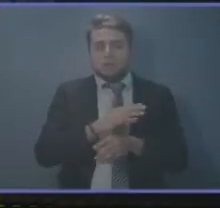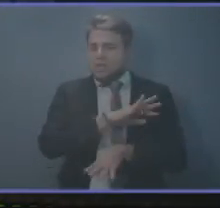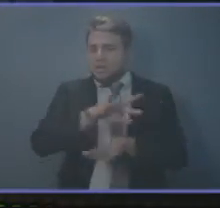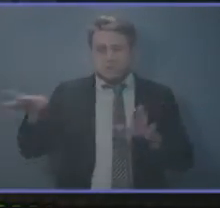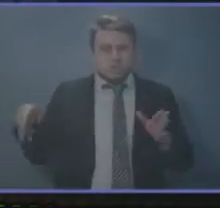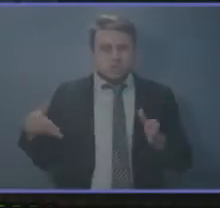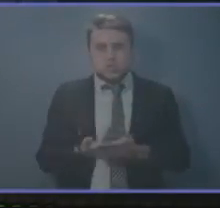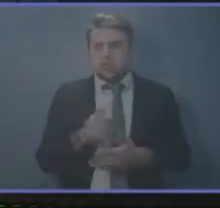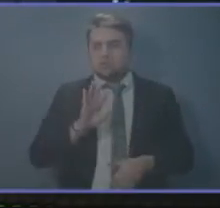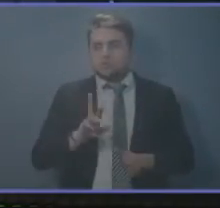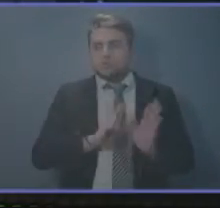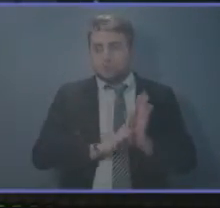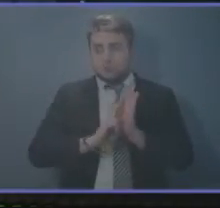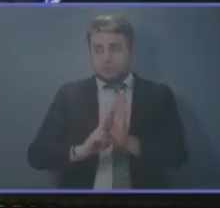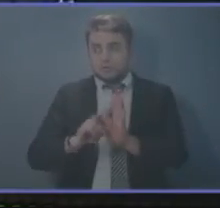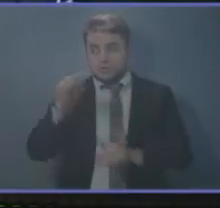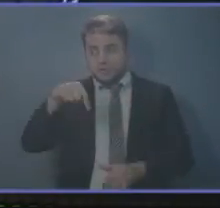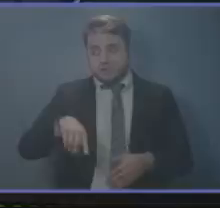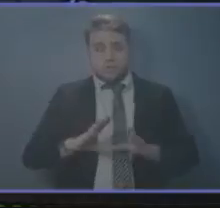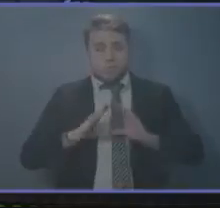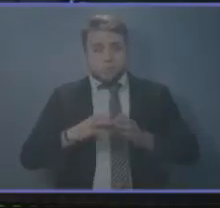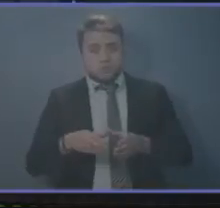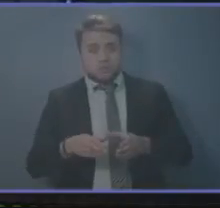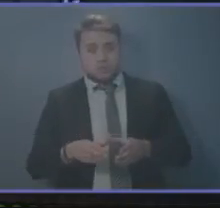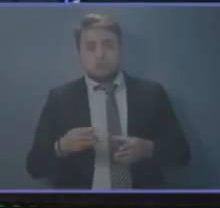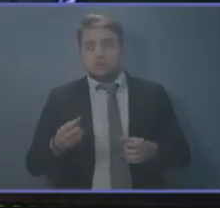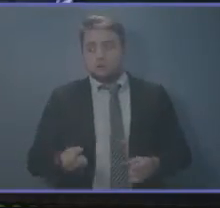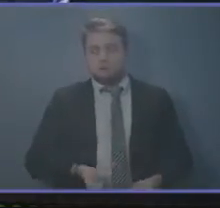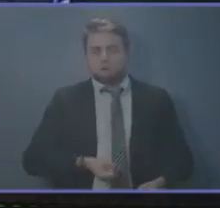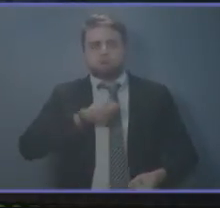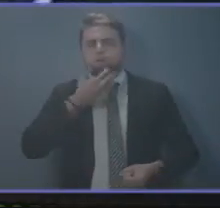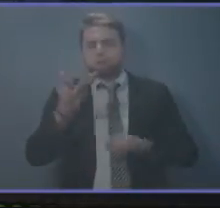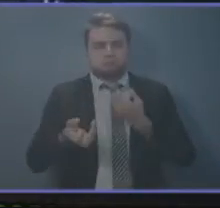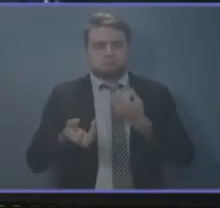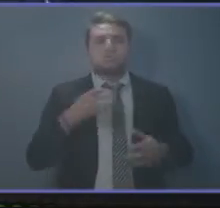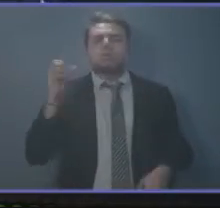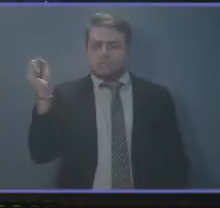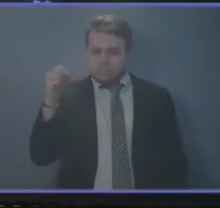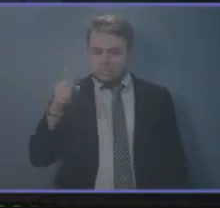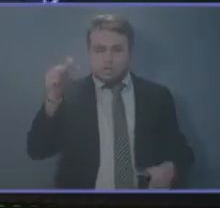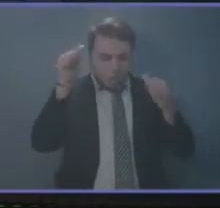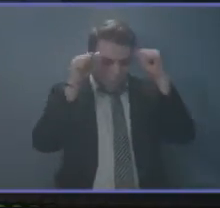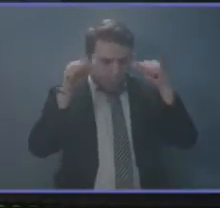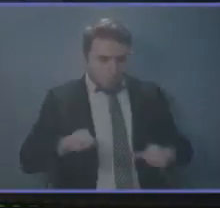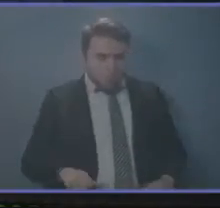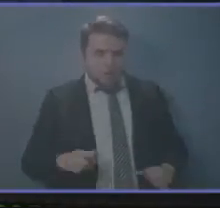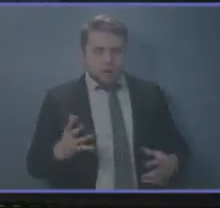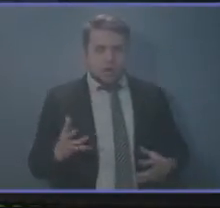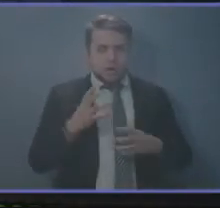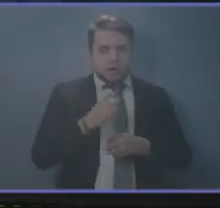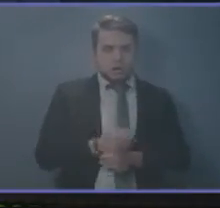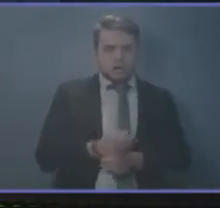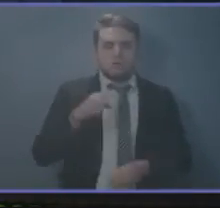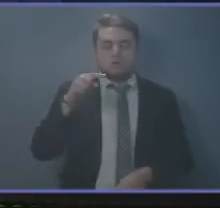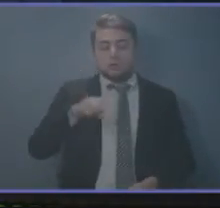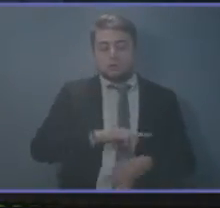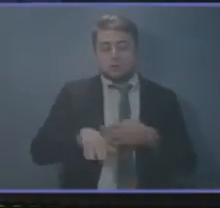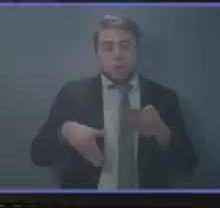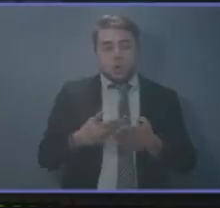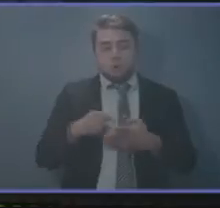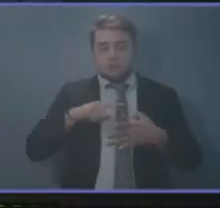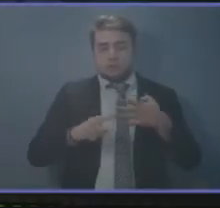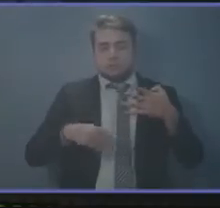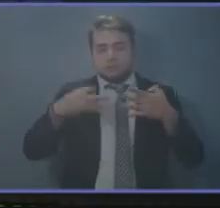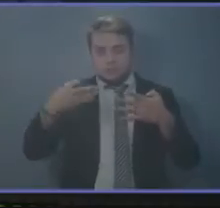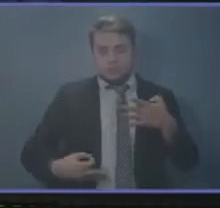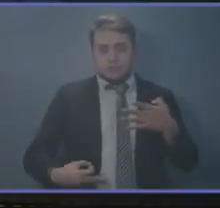sus representantes en la comisión han expresado que están de acuerdo con garantizar los derechos laborales de